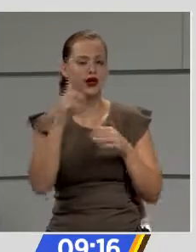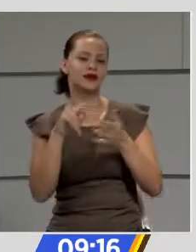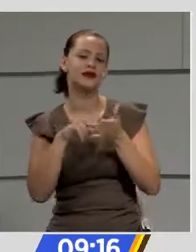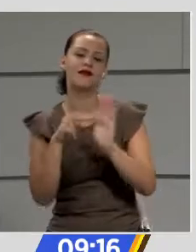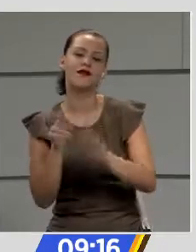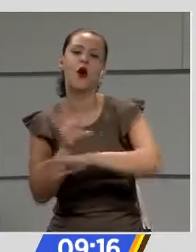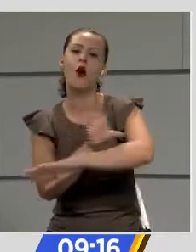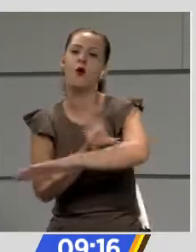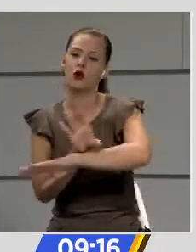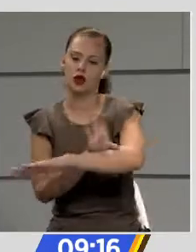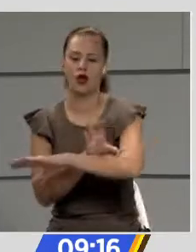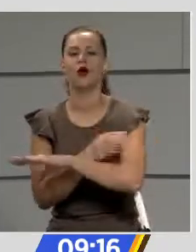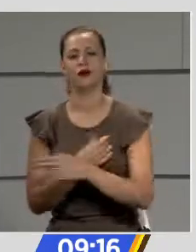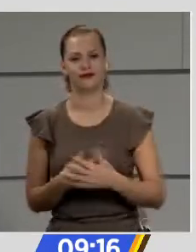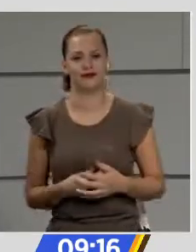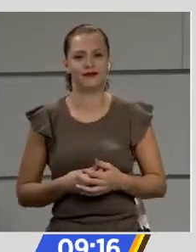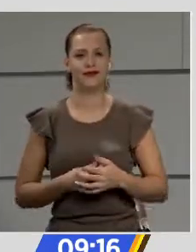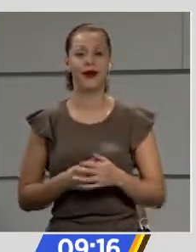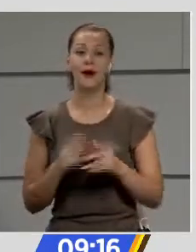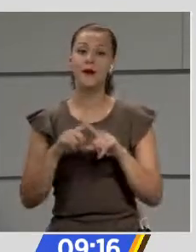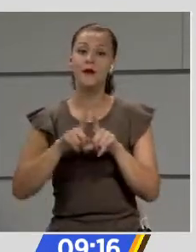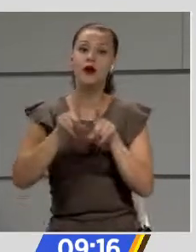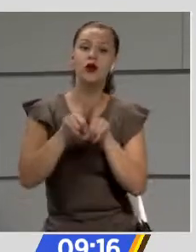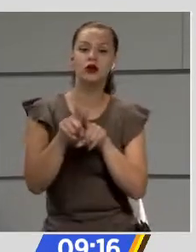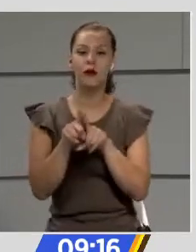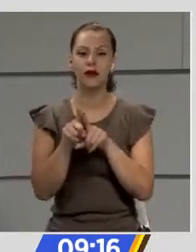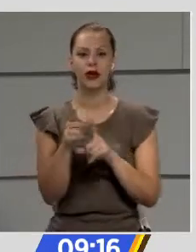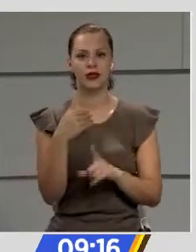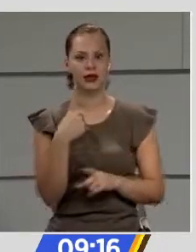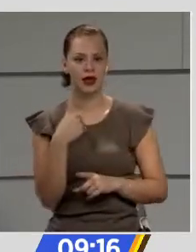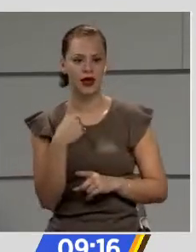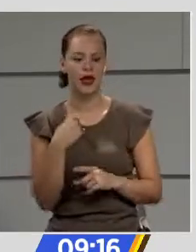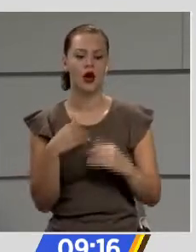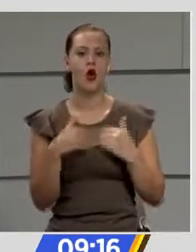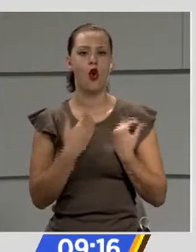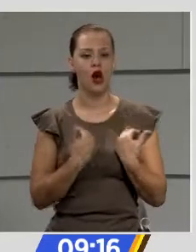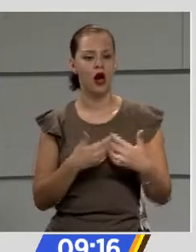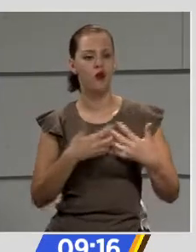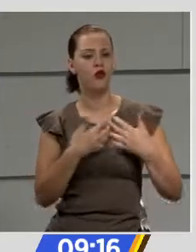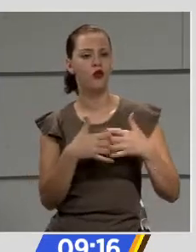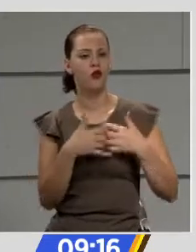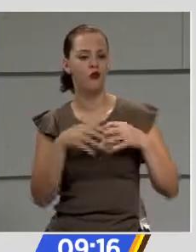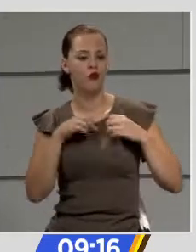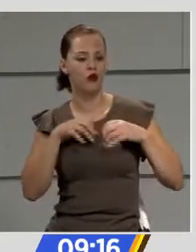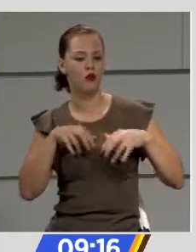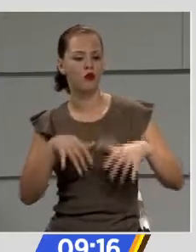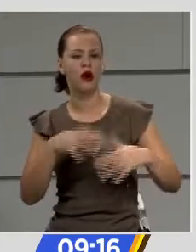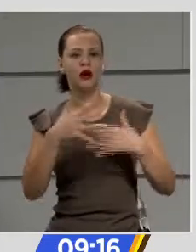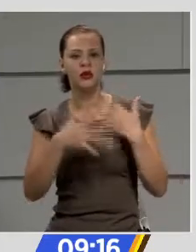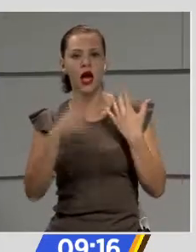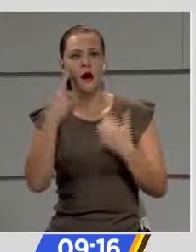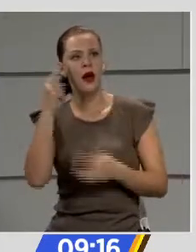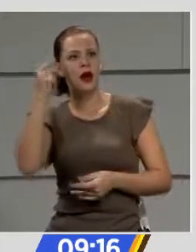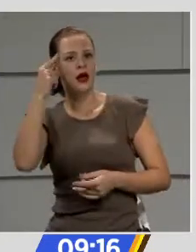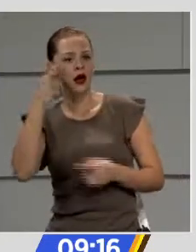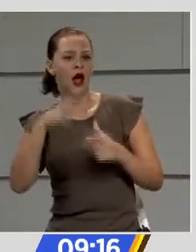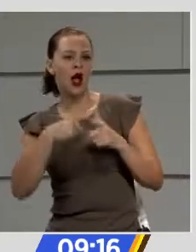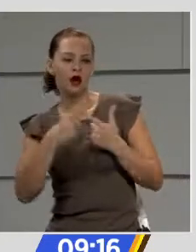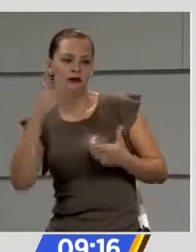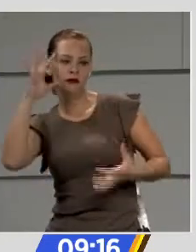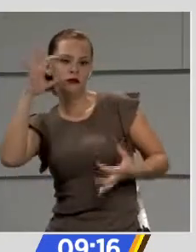ayer Sergio. Es una computadora, pero es que también tenemos la máquina del corazón que nos bombea sangre para que llegue al cerebro. Entonces yo creo que es como